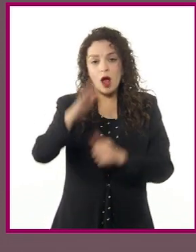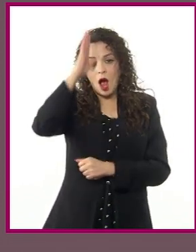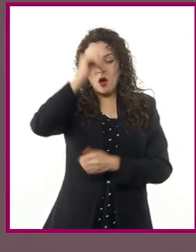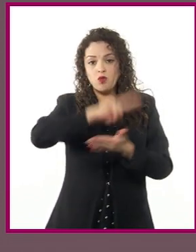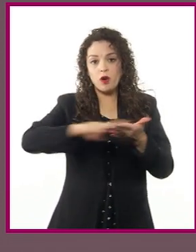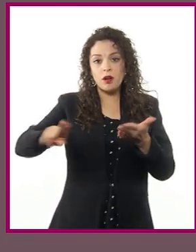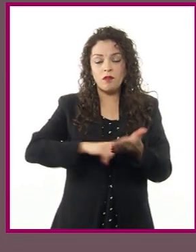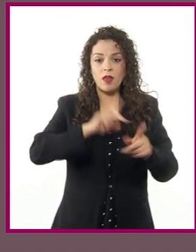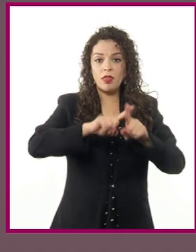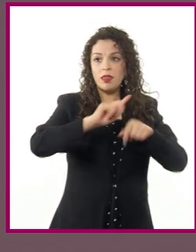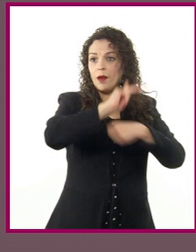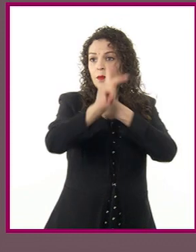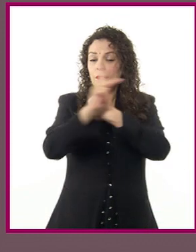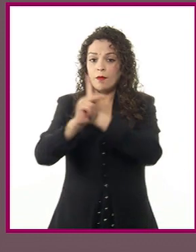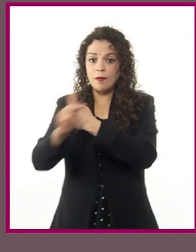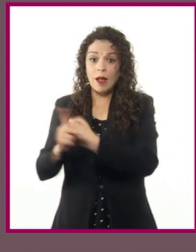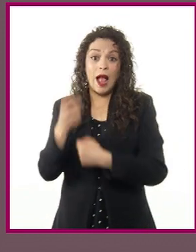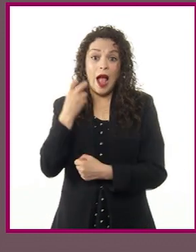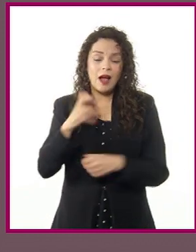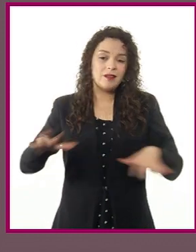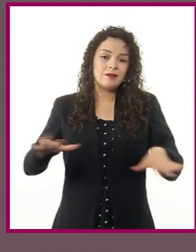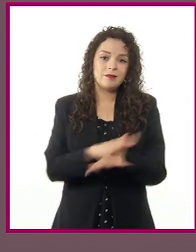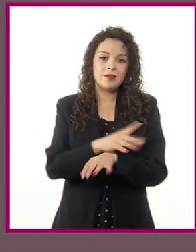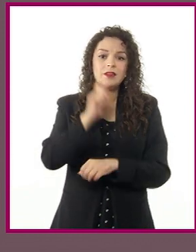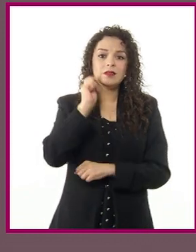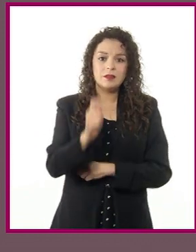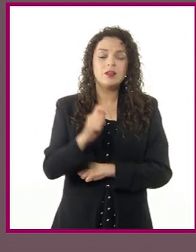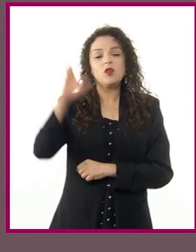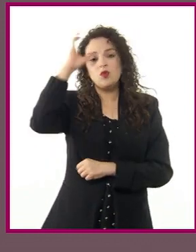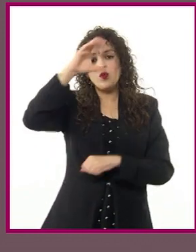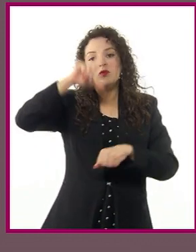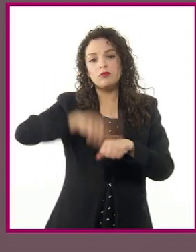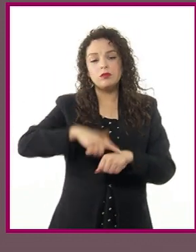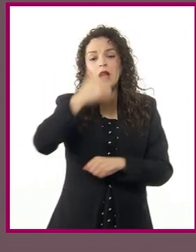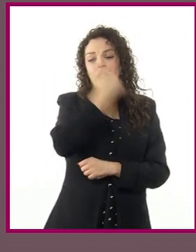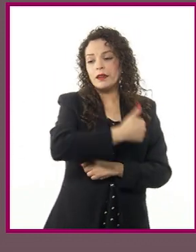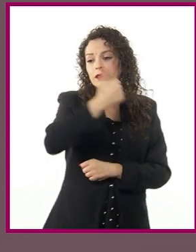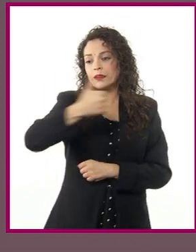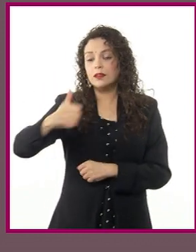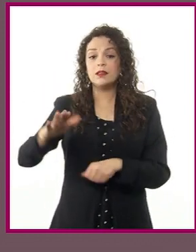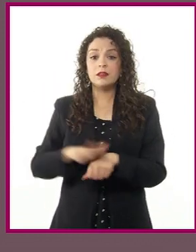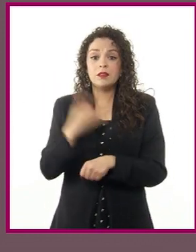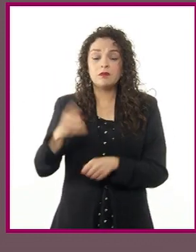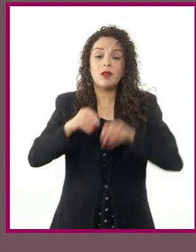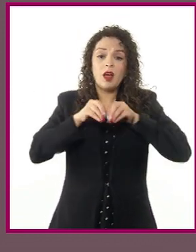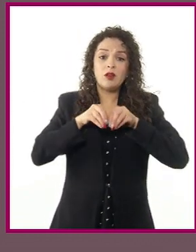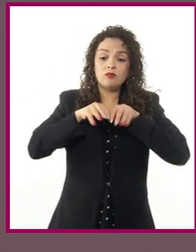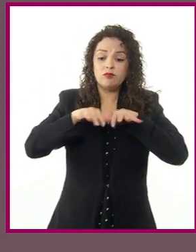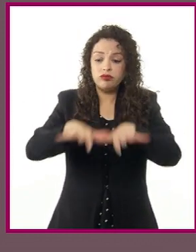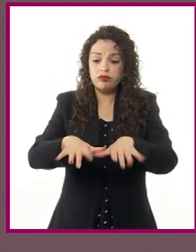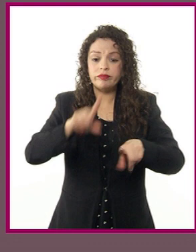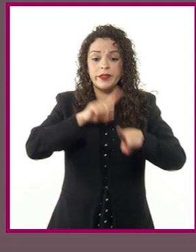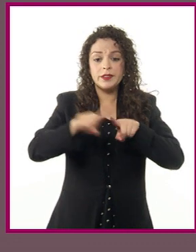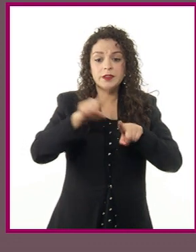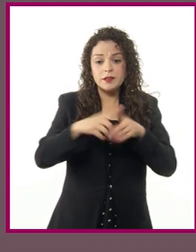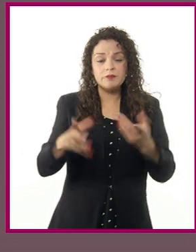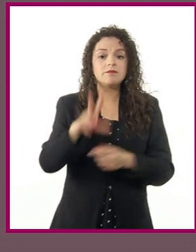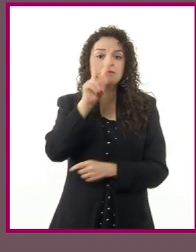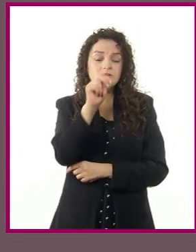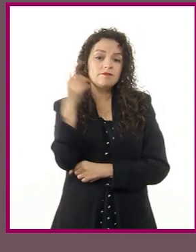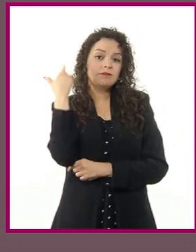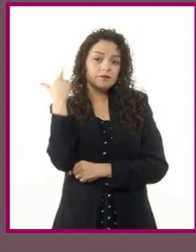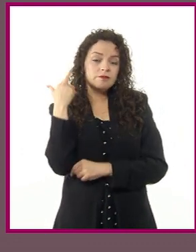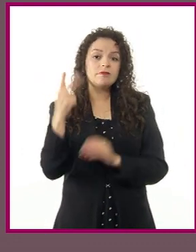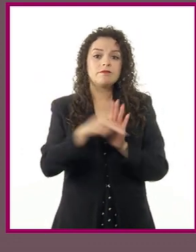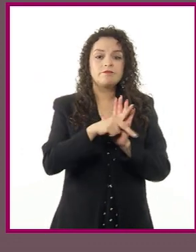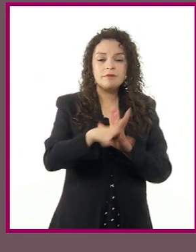países y con ello la transformación de la propia cultura gracias a la difusión en los medios de comunicación de estilos